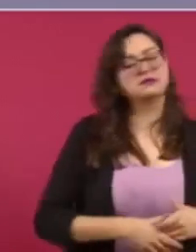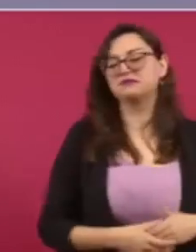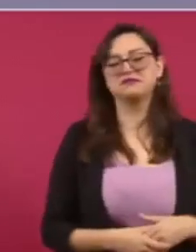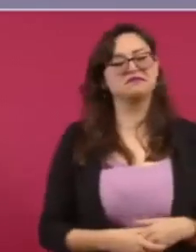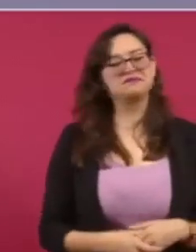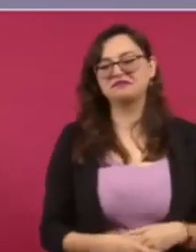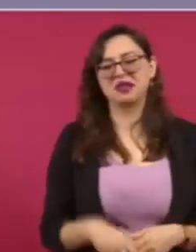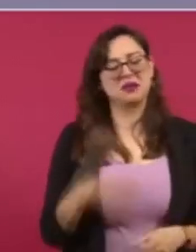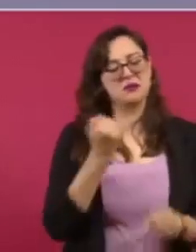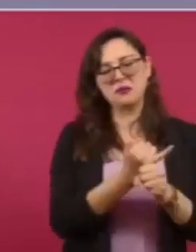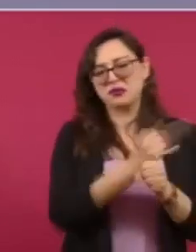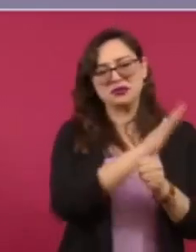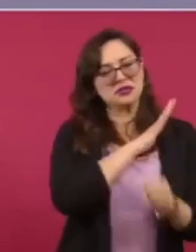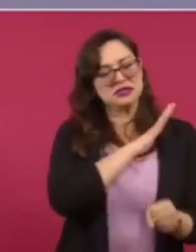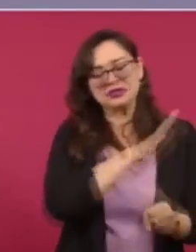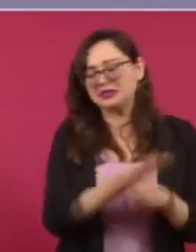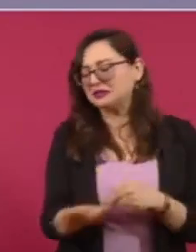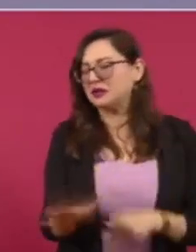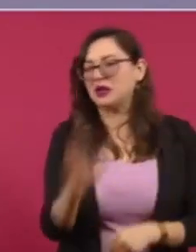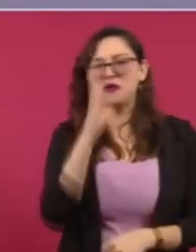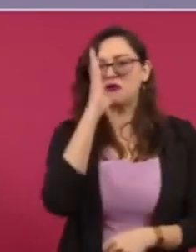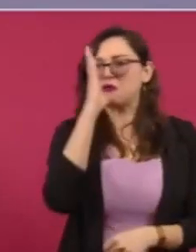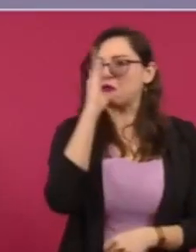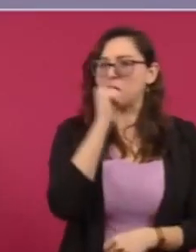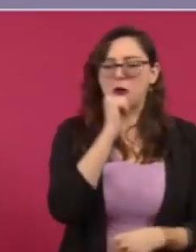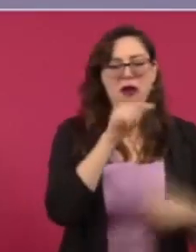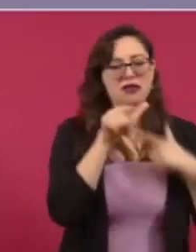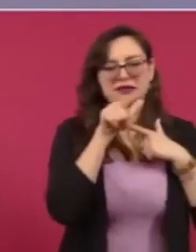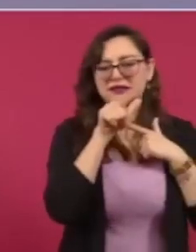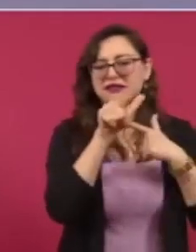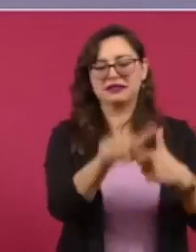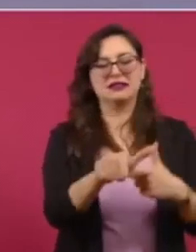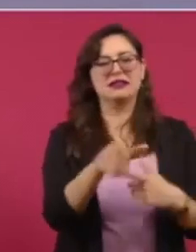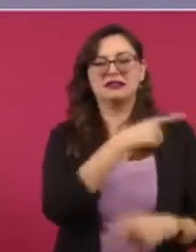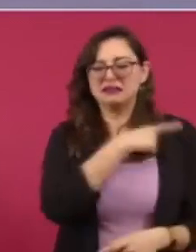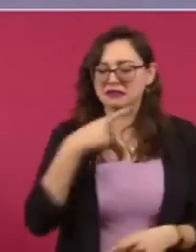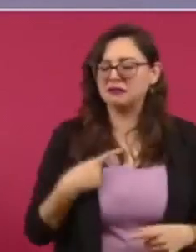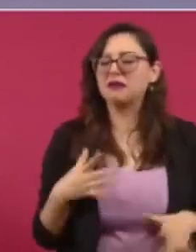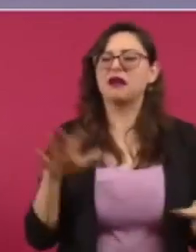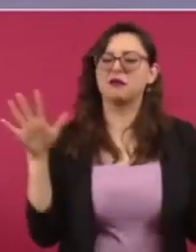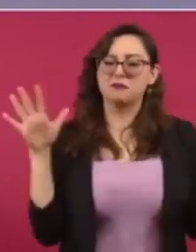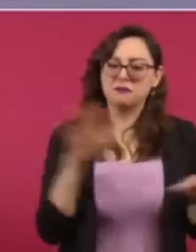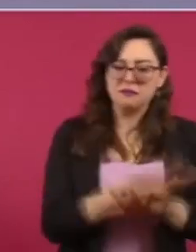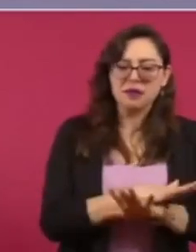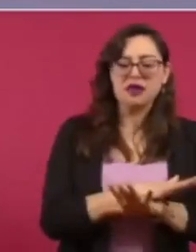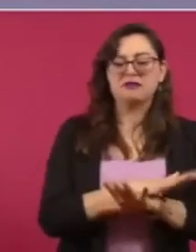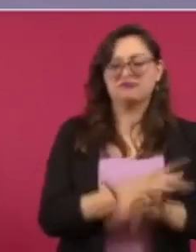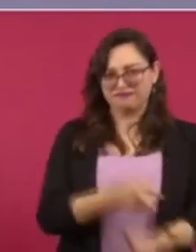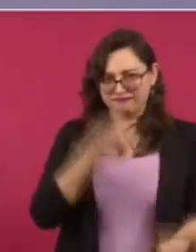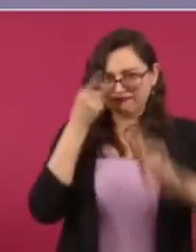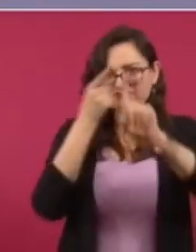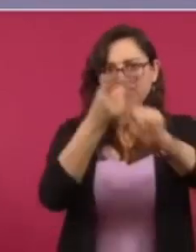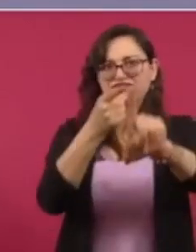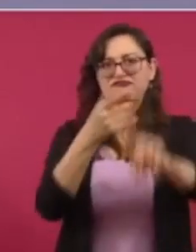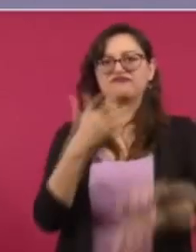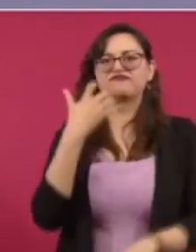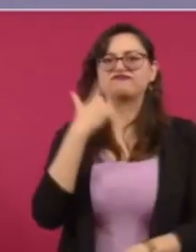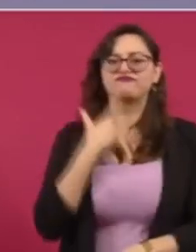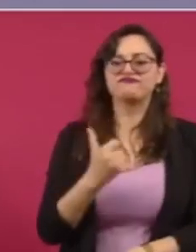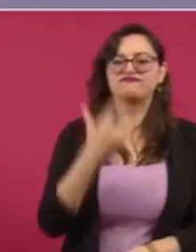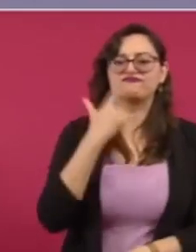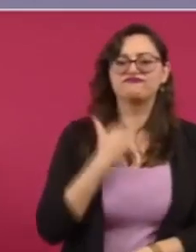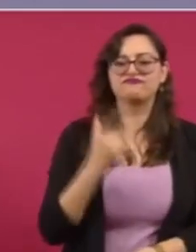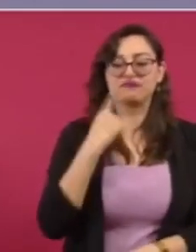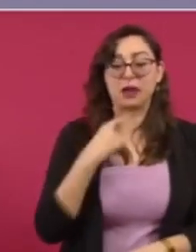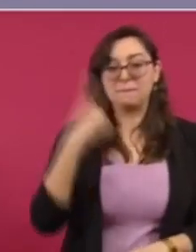para combatirlos. Esto fue también en el marco de la conmemoración del Día Internacional de la Mujer en Palacio Nacional,